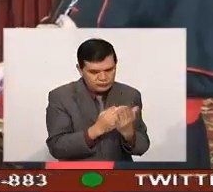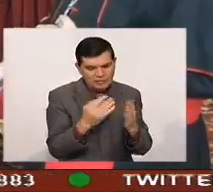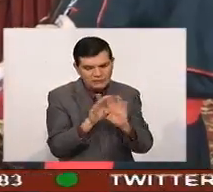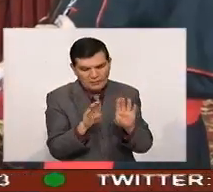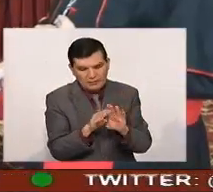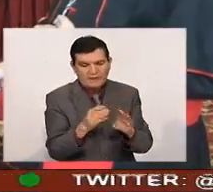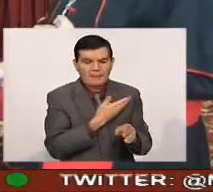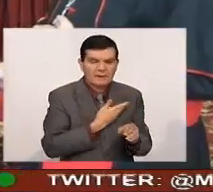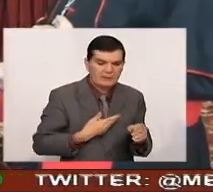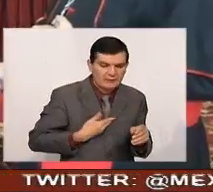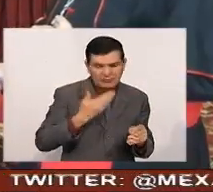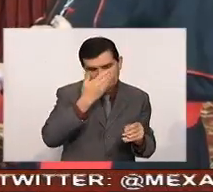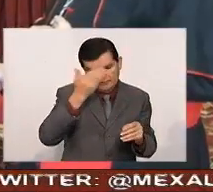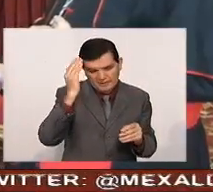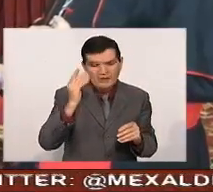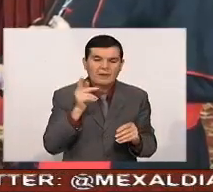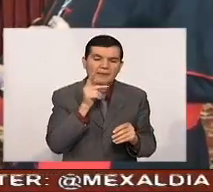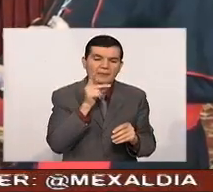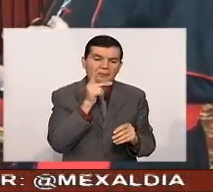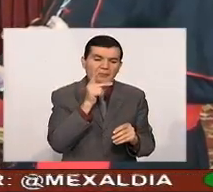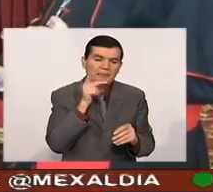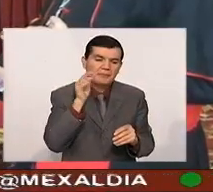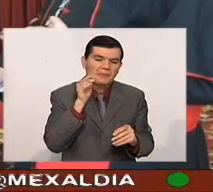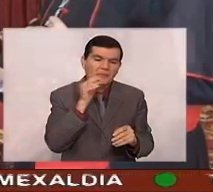el presidente Peña Nieto y el Papa.